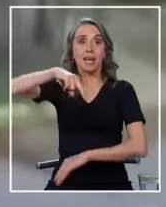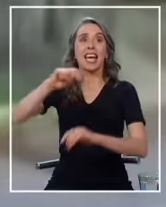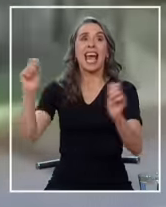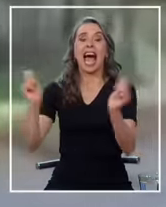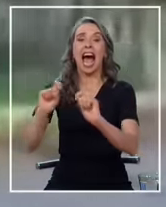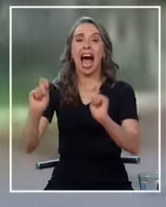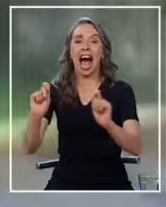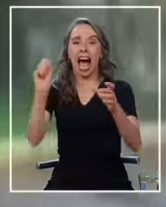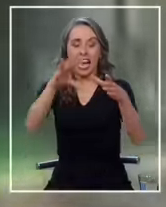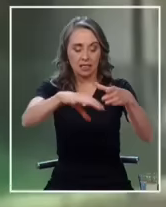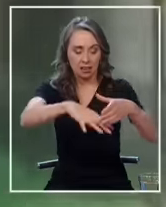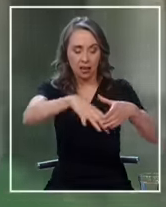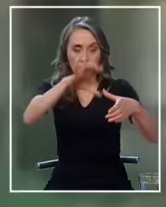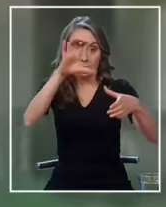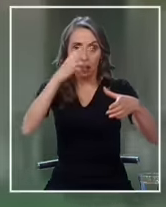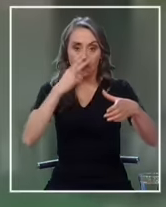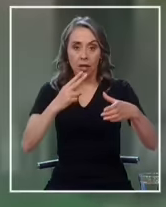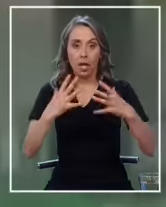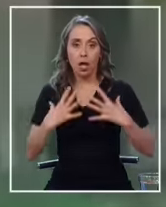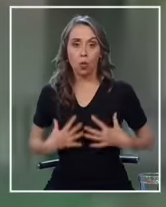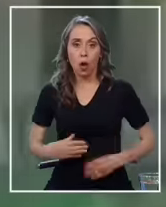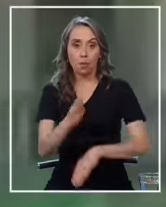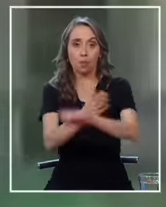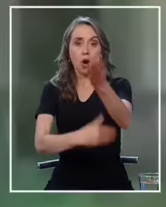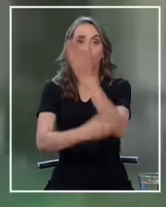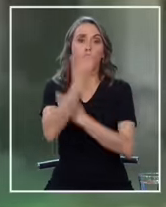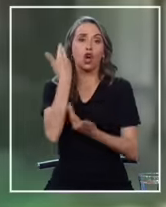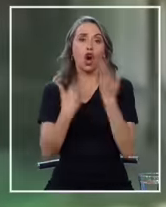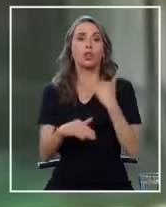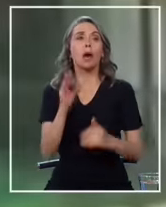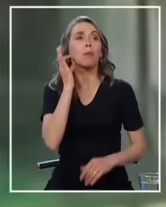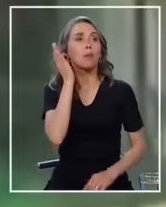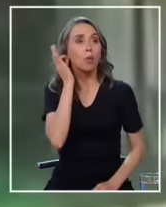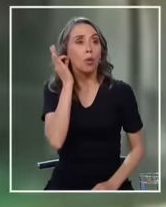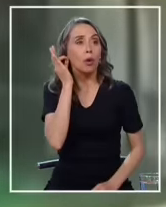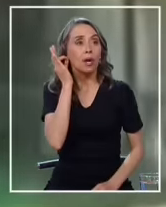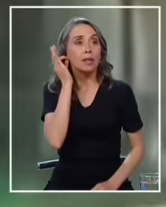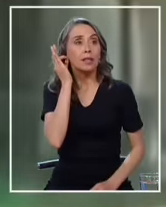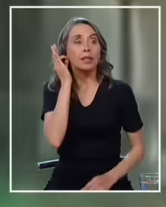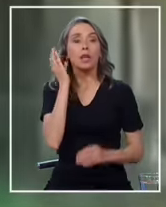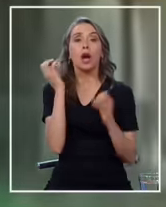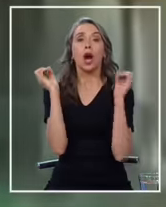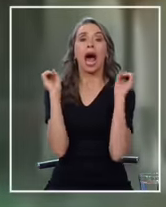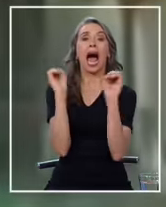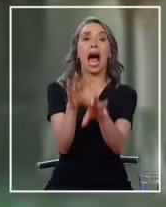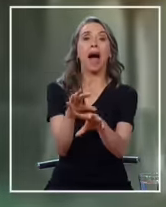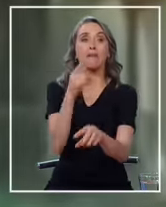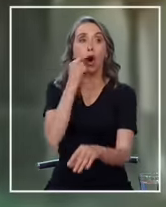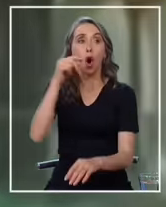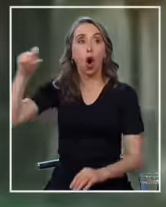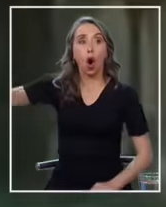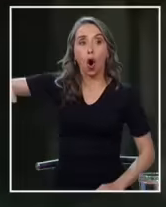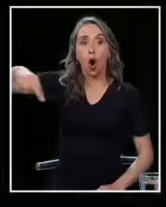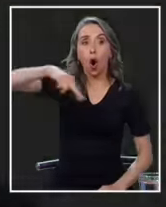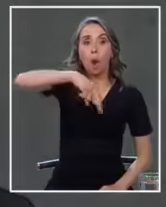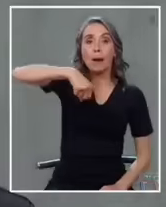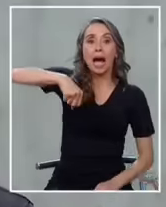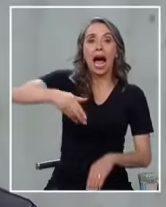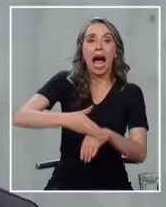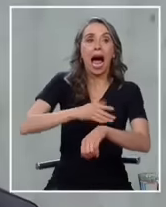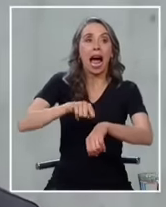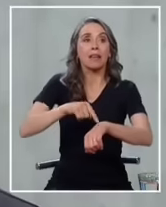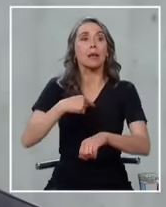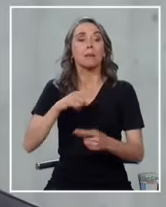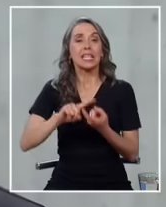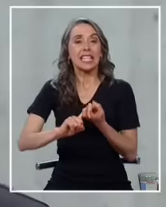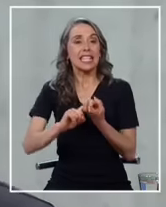aseo encuentra el cuerpo desmembrado de una mujer y que, según testigos, habría sido abandonado por un hombre horas antes. Y mi